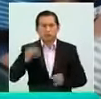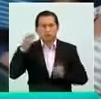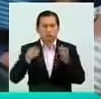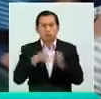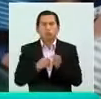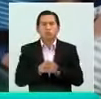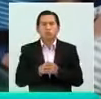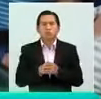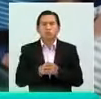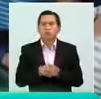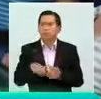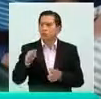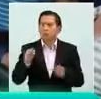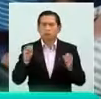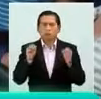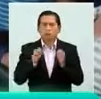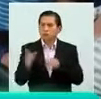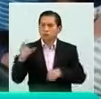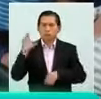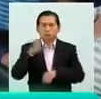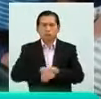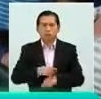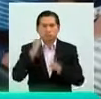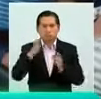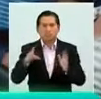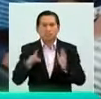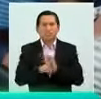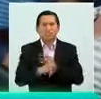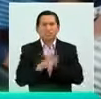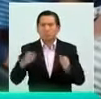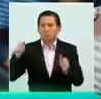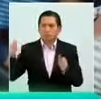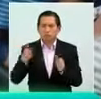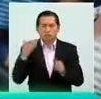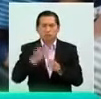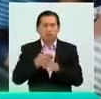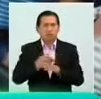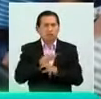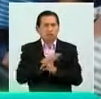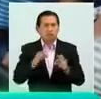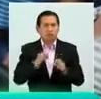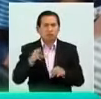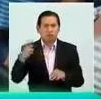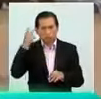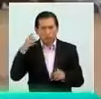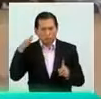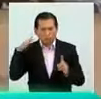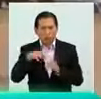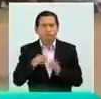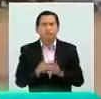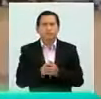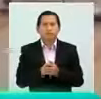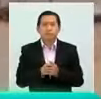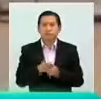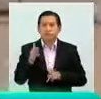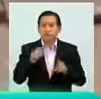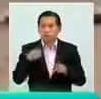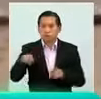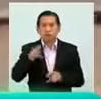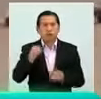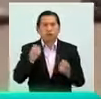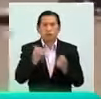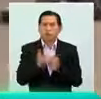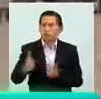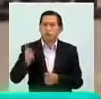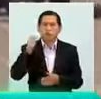no permitir más un apresamiento ilegal ni persecución indebida con fines políticos. La población dijo que no apoya